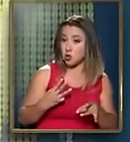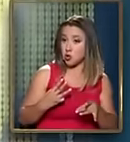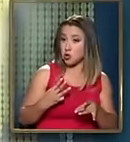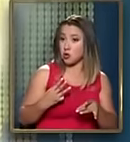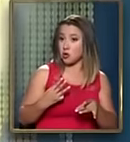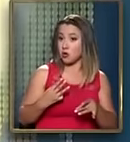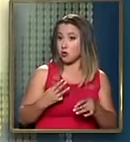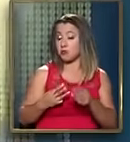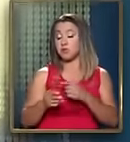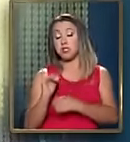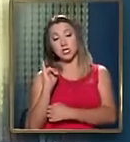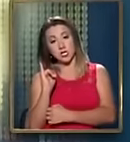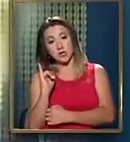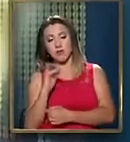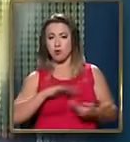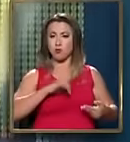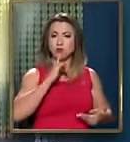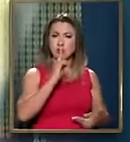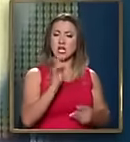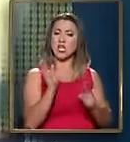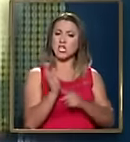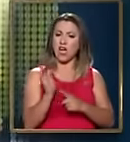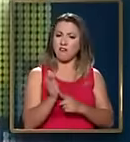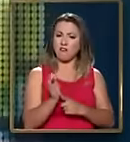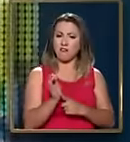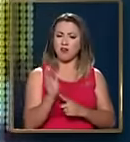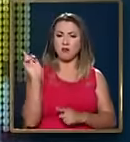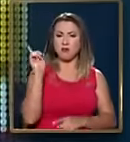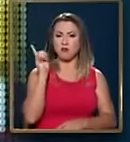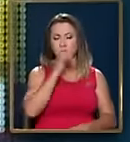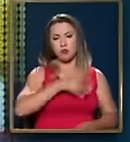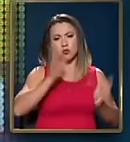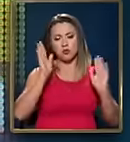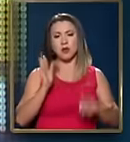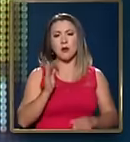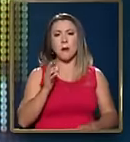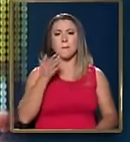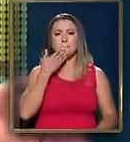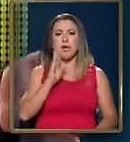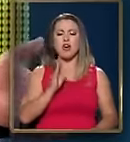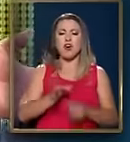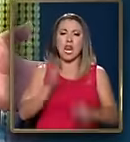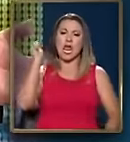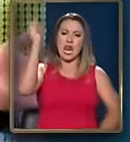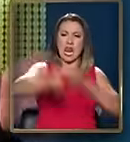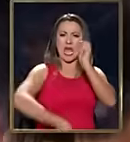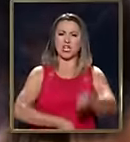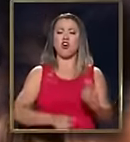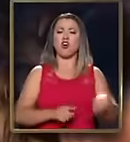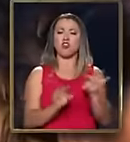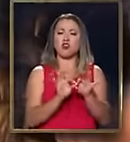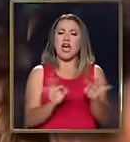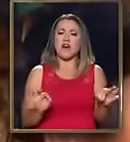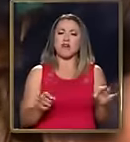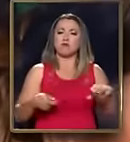sí. Me dice, pero disculpe, ¿usted tiene cable? Le dije, puta, si vamos a hacer un trío, prefiero el látigo, el cable lo encuentro muy rasca. Claro, po.